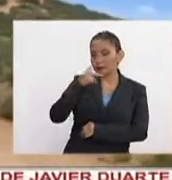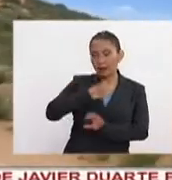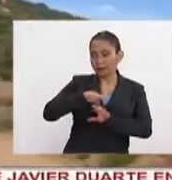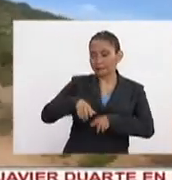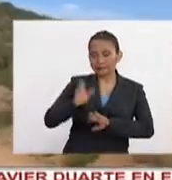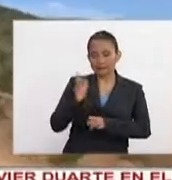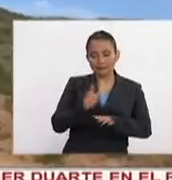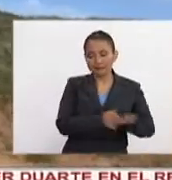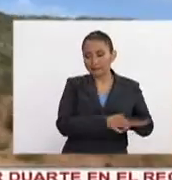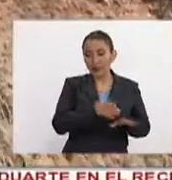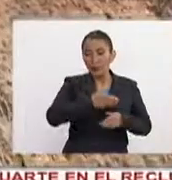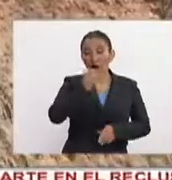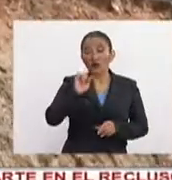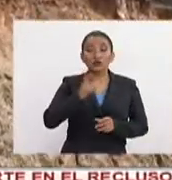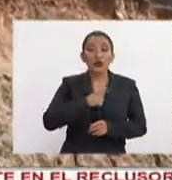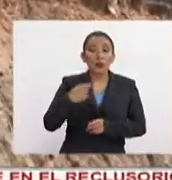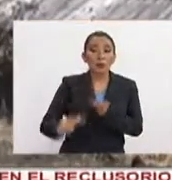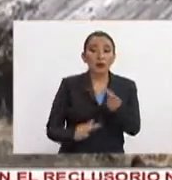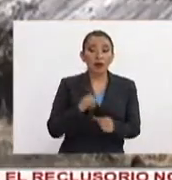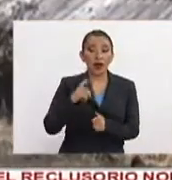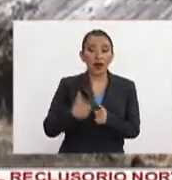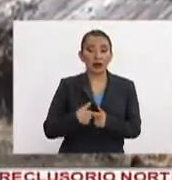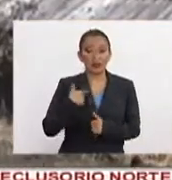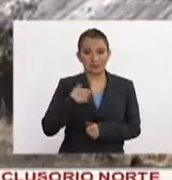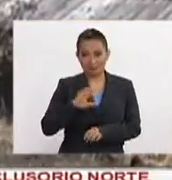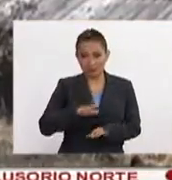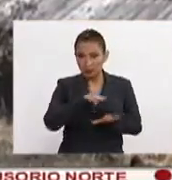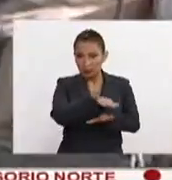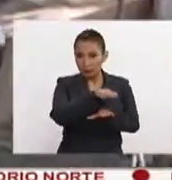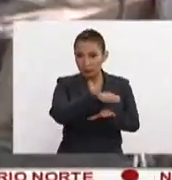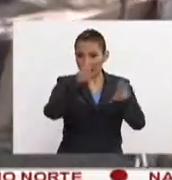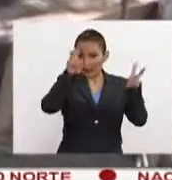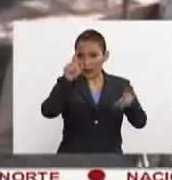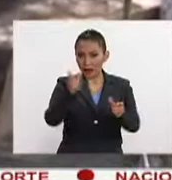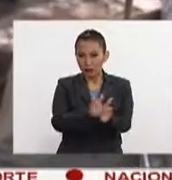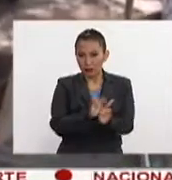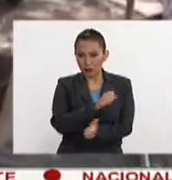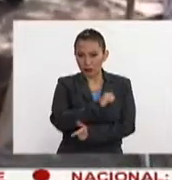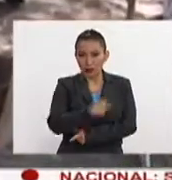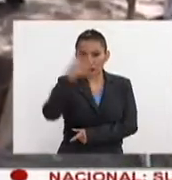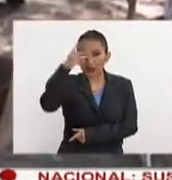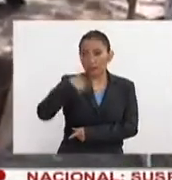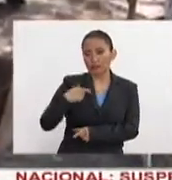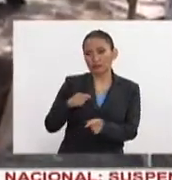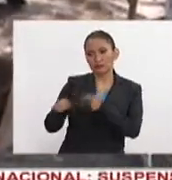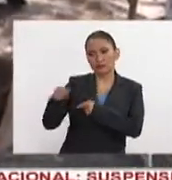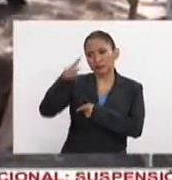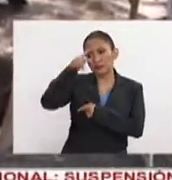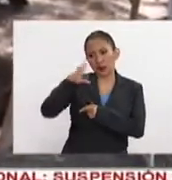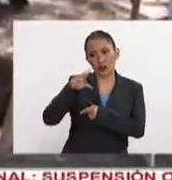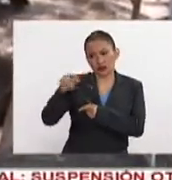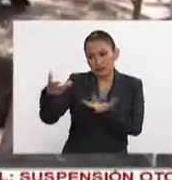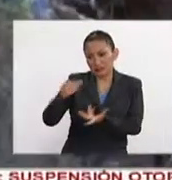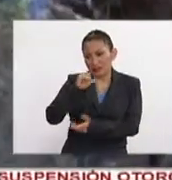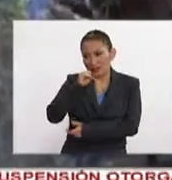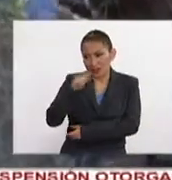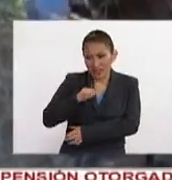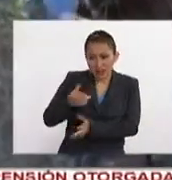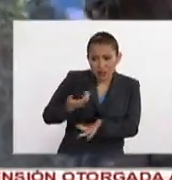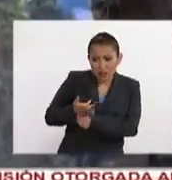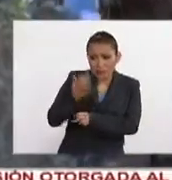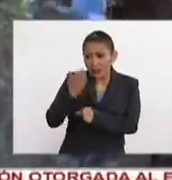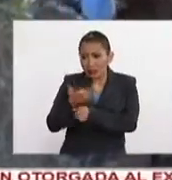muro, salvo cuando se le preguntara. Sobre el combate al crimen organizado, Trump reclamó a México por no hacer, según él,